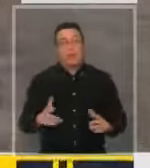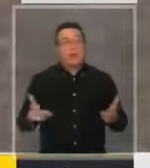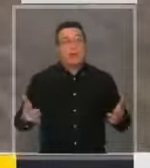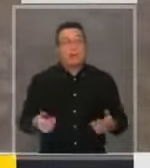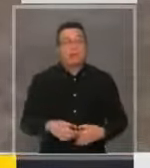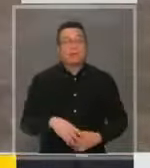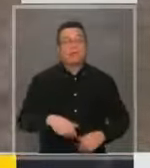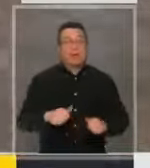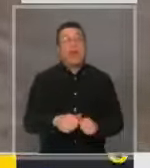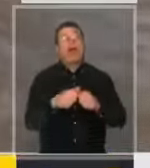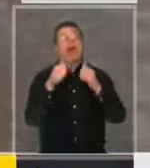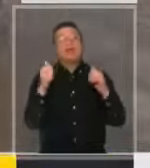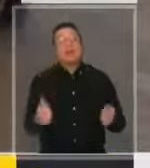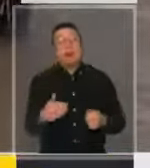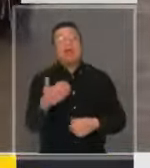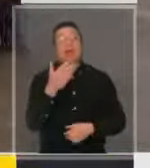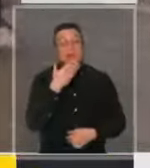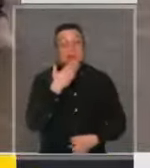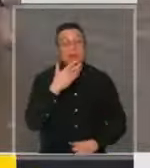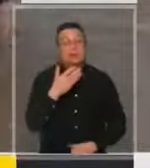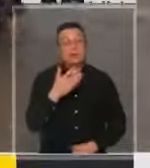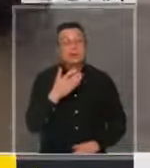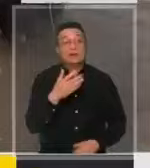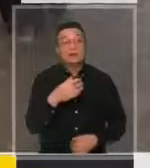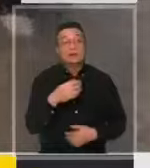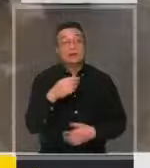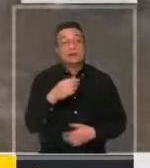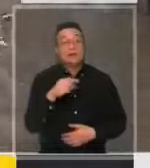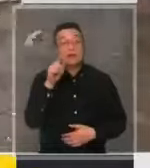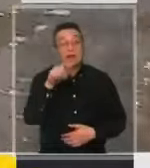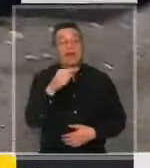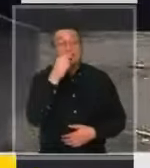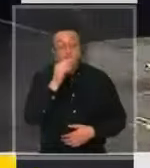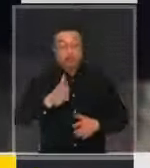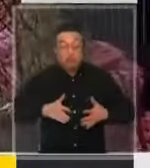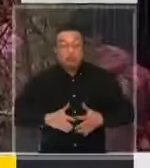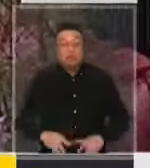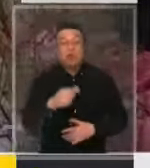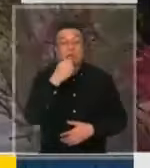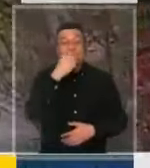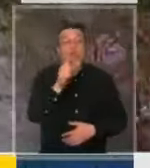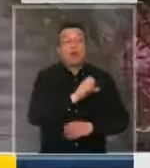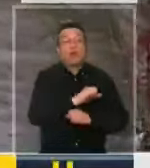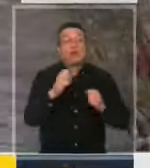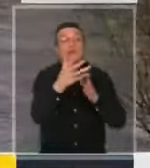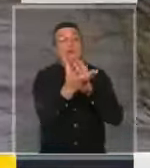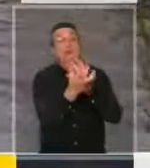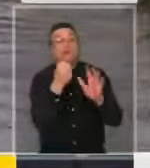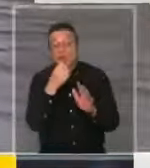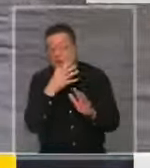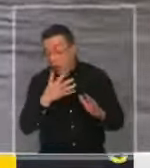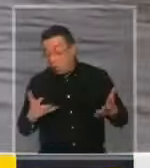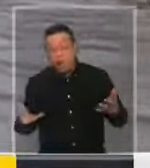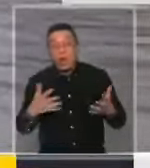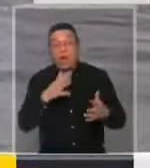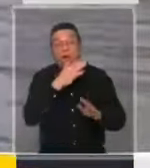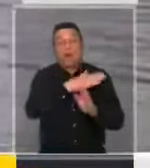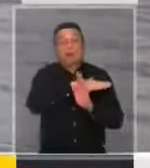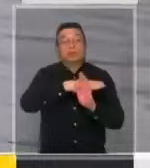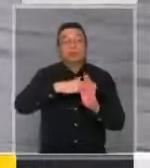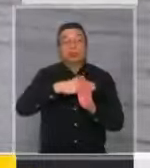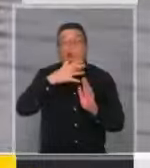además, Felipe, podemos... Agua, que sí, claro. Porque ella tiene su cuarto en pocas horas. Entonces, no la podemos sacar de acá, porque el agua lleva hasta la mitad de las